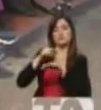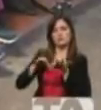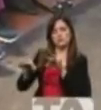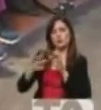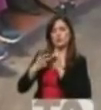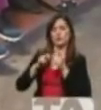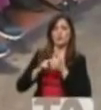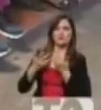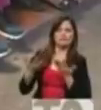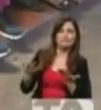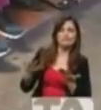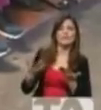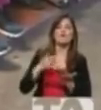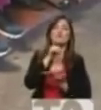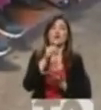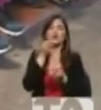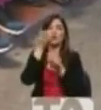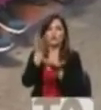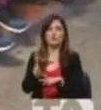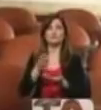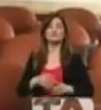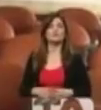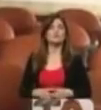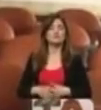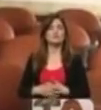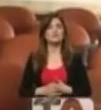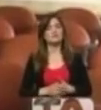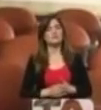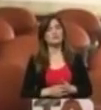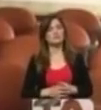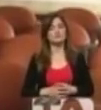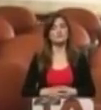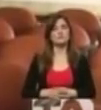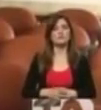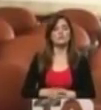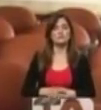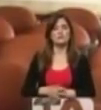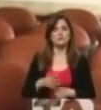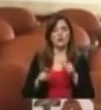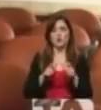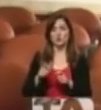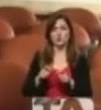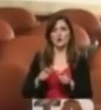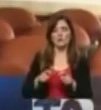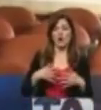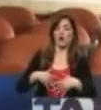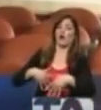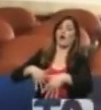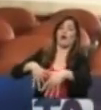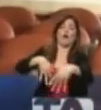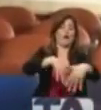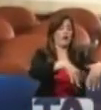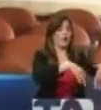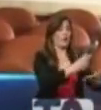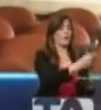que el problema surge debido a la falta de información. Los usuarios no se van a mover a ningún otro lado, se van a quedar en